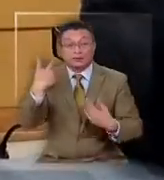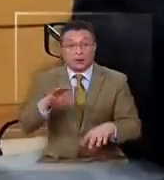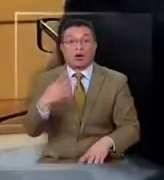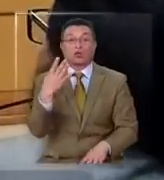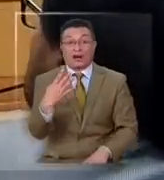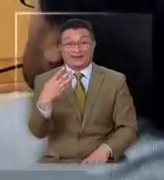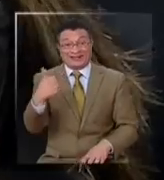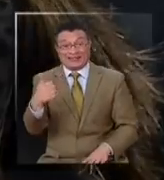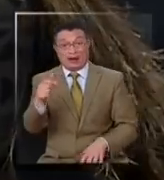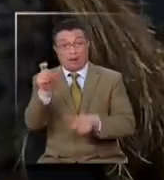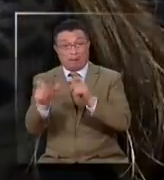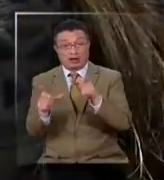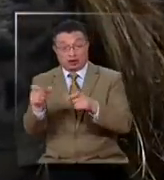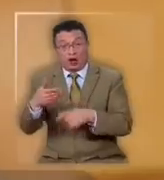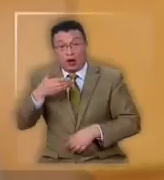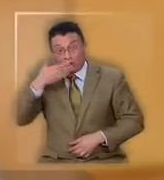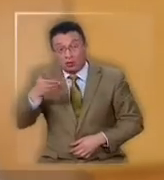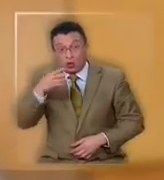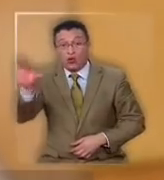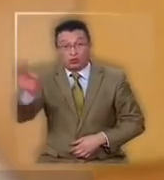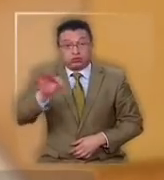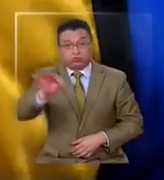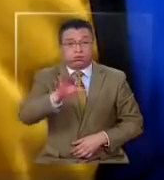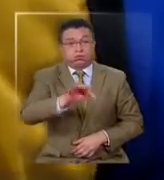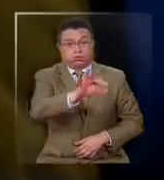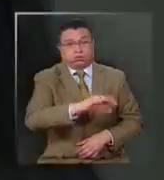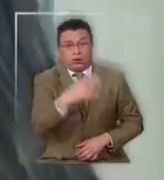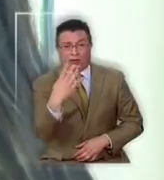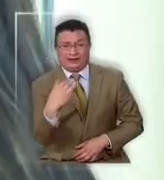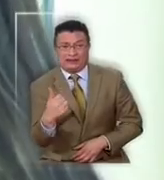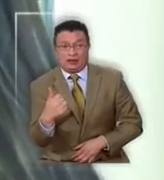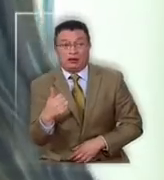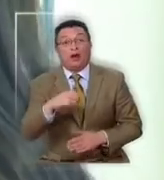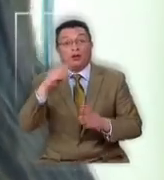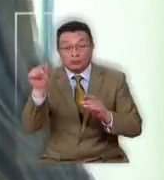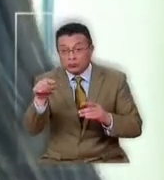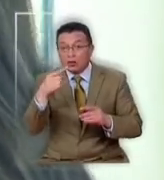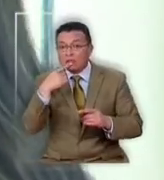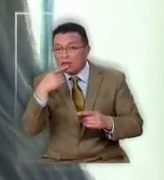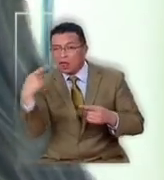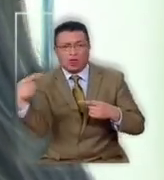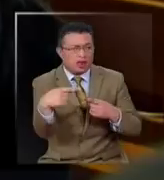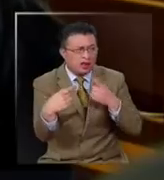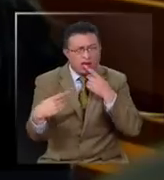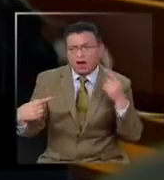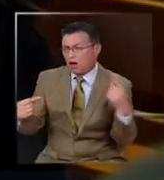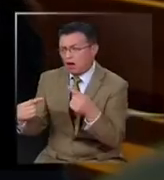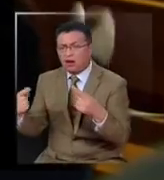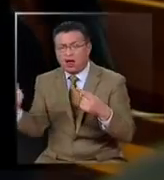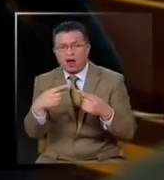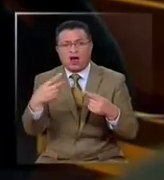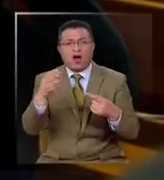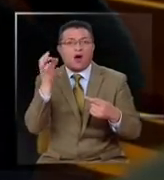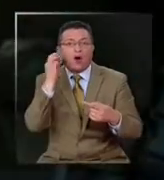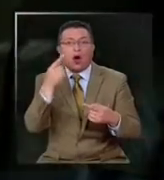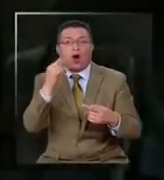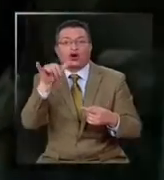46 personas entregarán en este juicio, marcado en su inicio por declaraciones contradictorias de